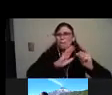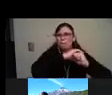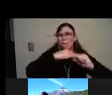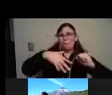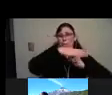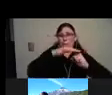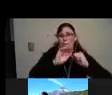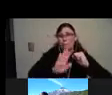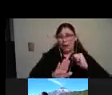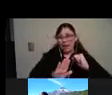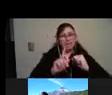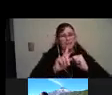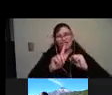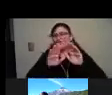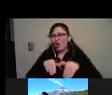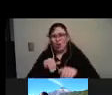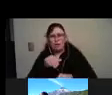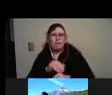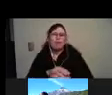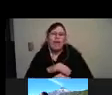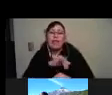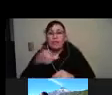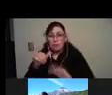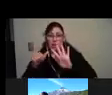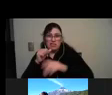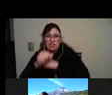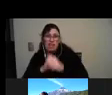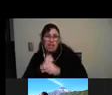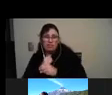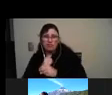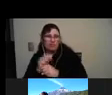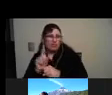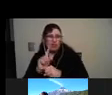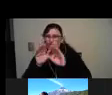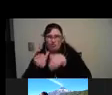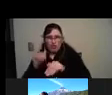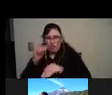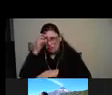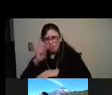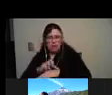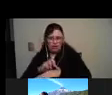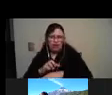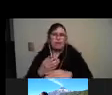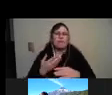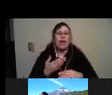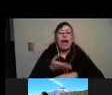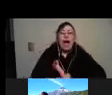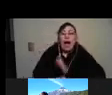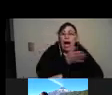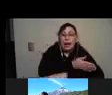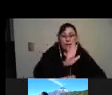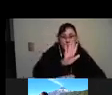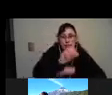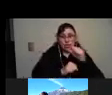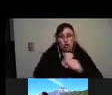de patología, ¿cierto? Clínicamente se reconoce que una parálisis cerebral debiese de ocurrir antes de los 5 años de vida,